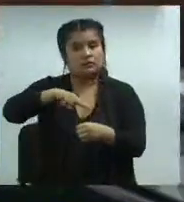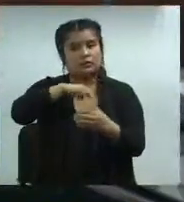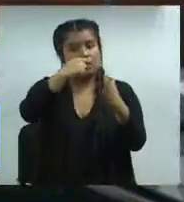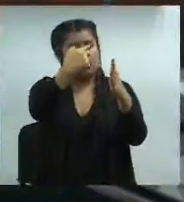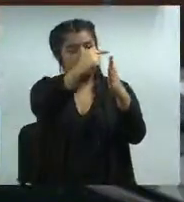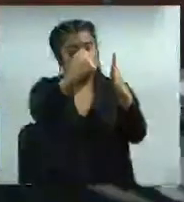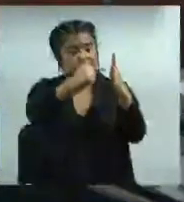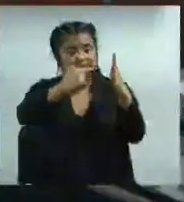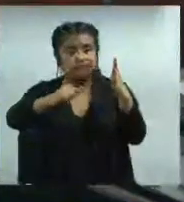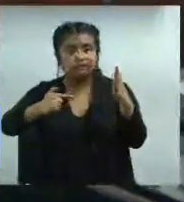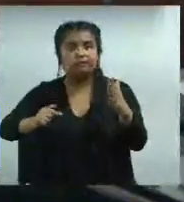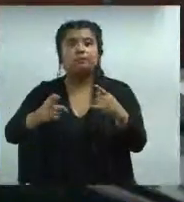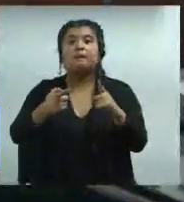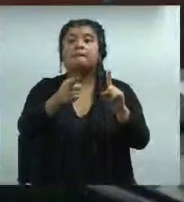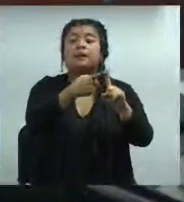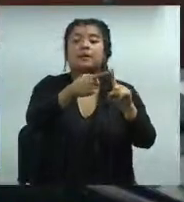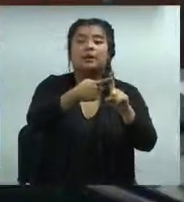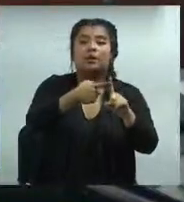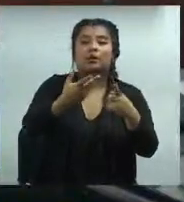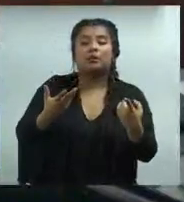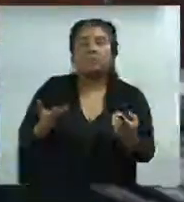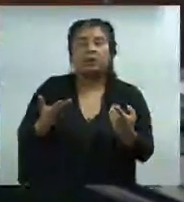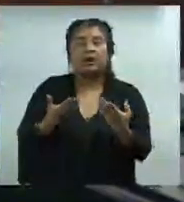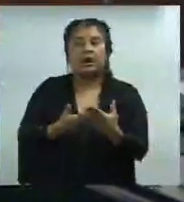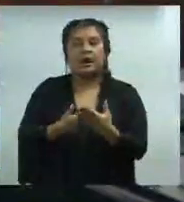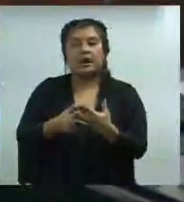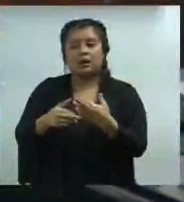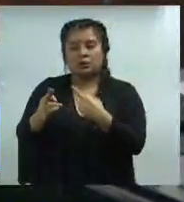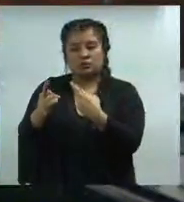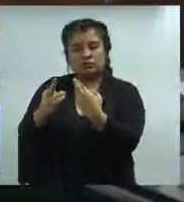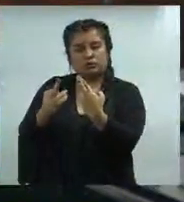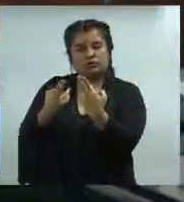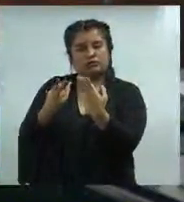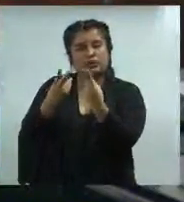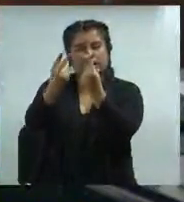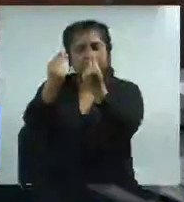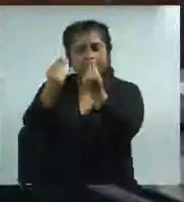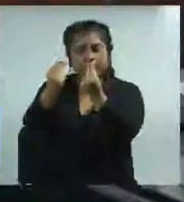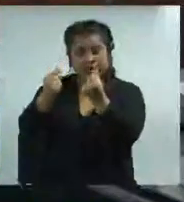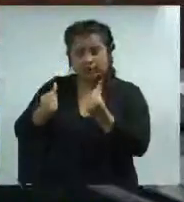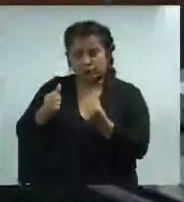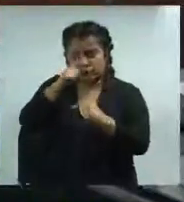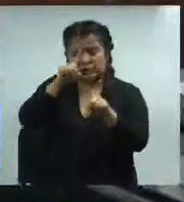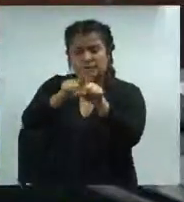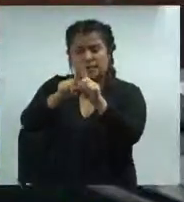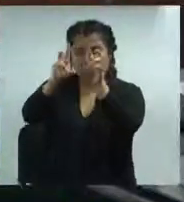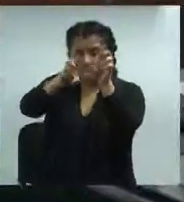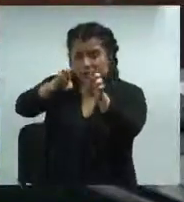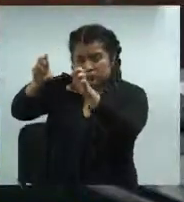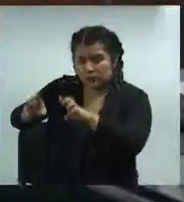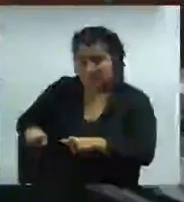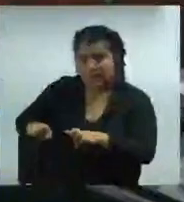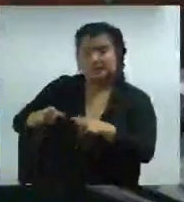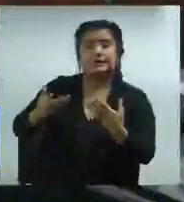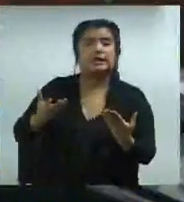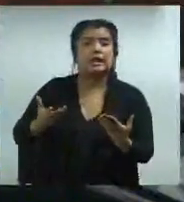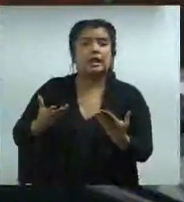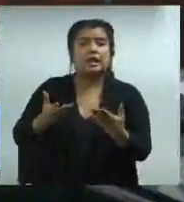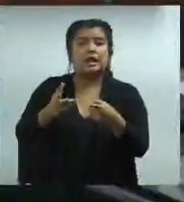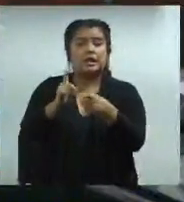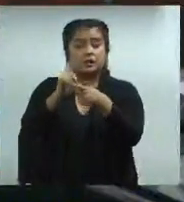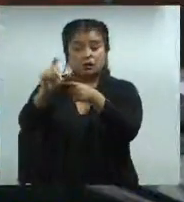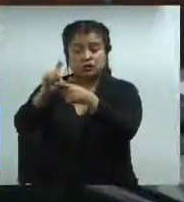para movilizar todos los recursos necesarios, incluyendo personal, equipo y presupuesto para